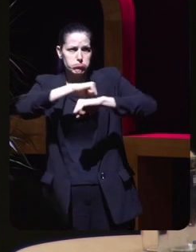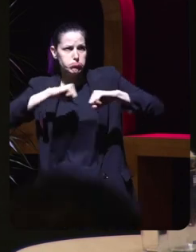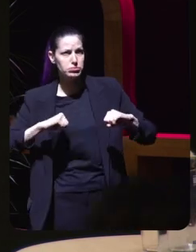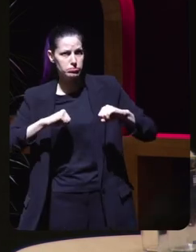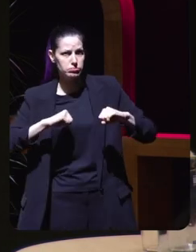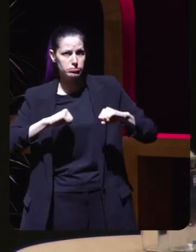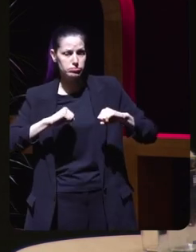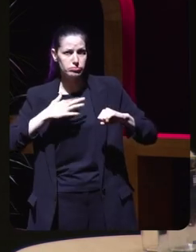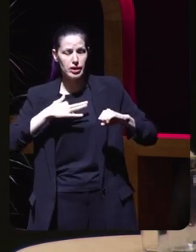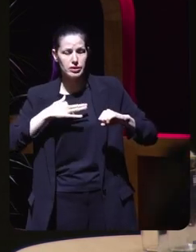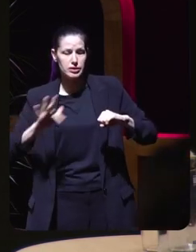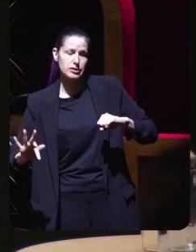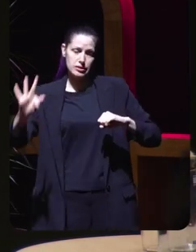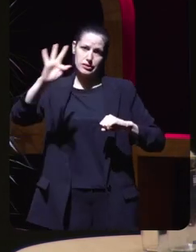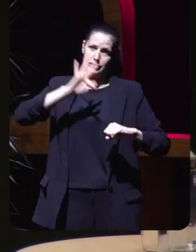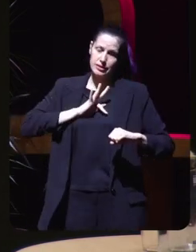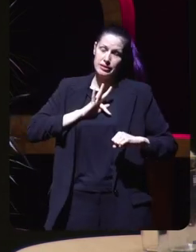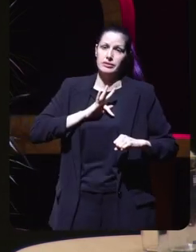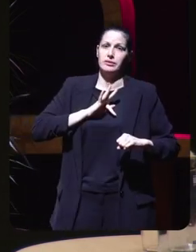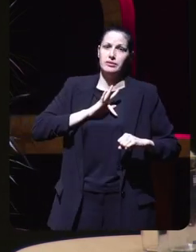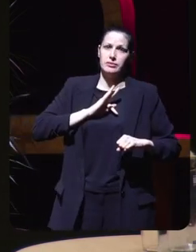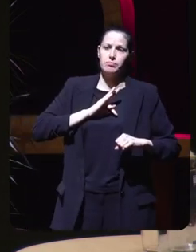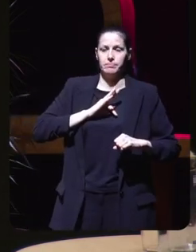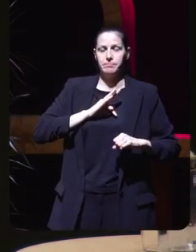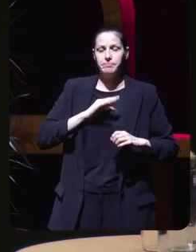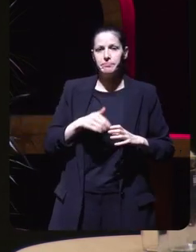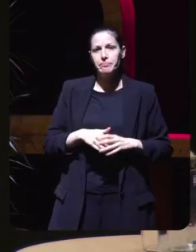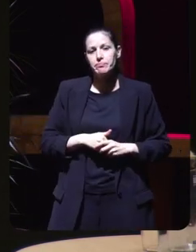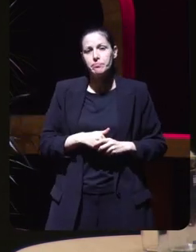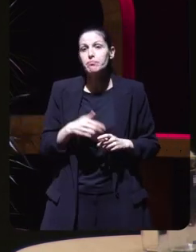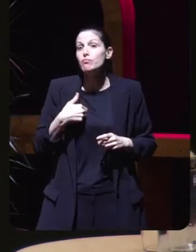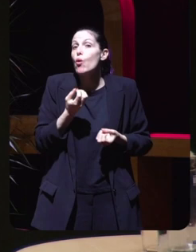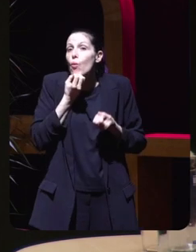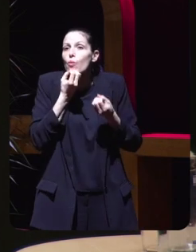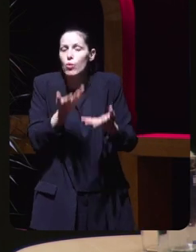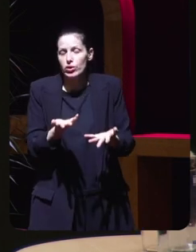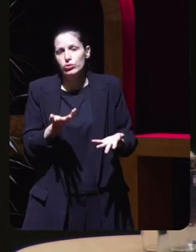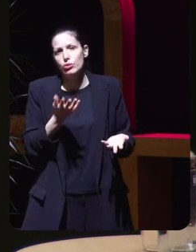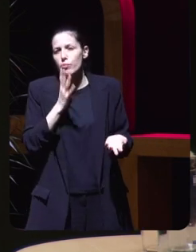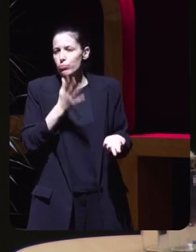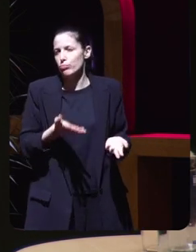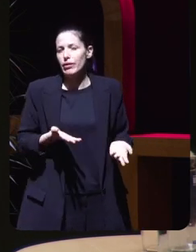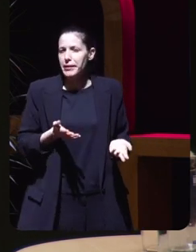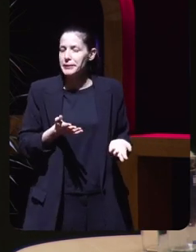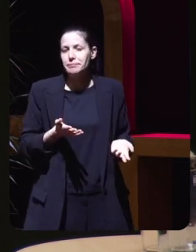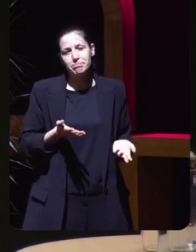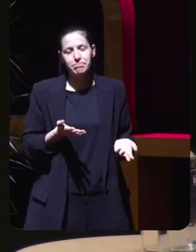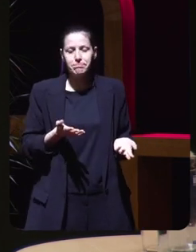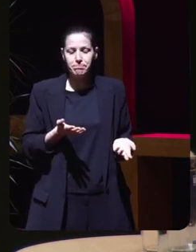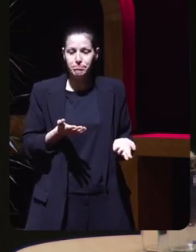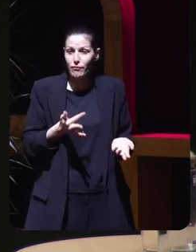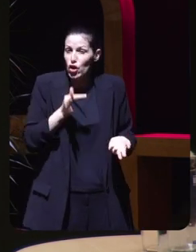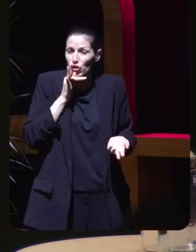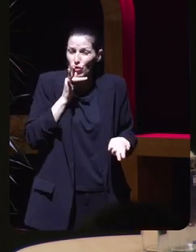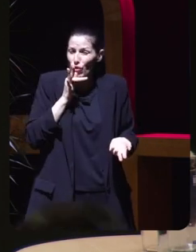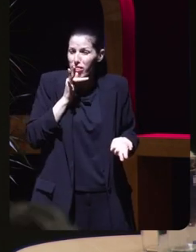mí no Bueno digo esto no porque Parece Mentira que ha